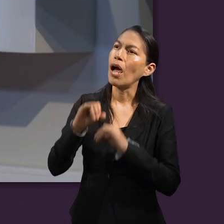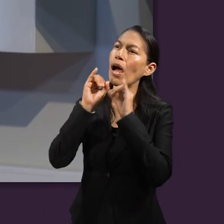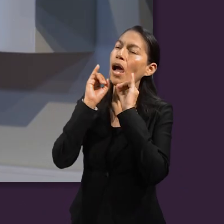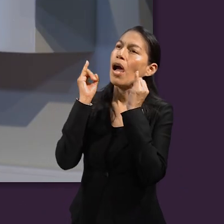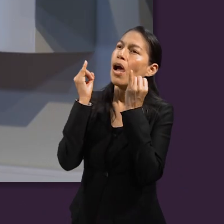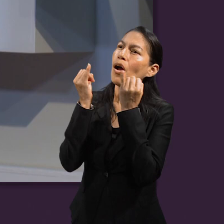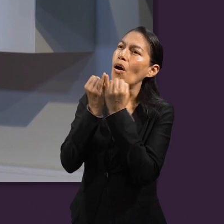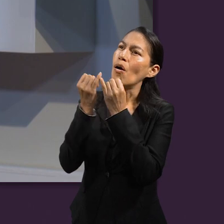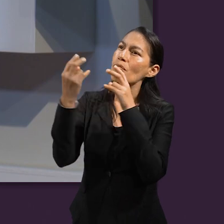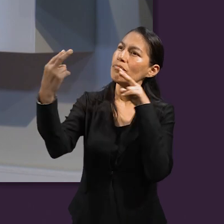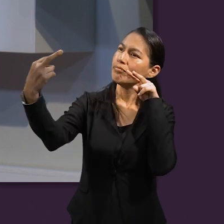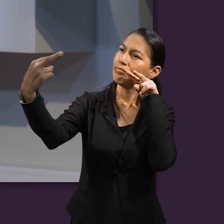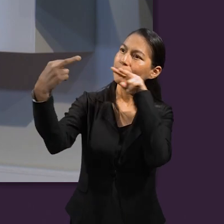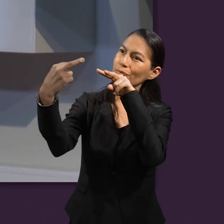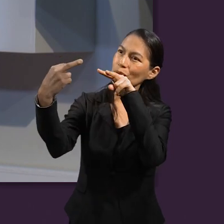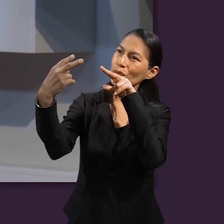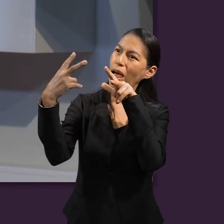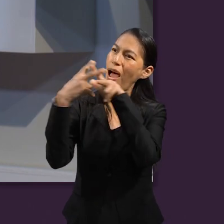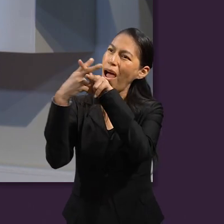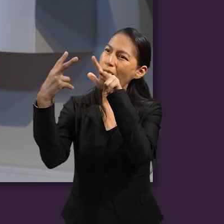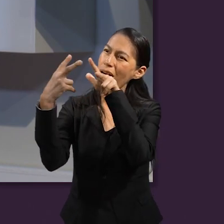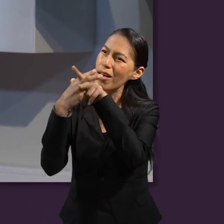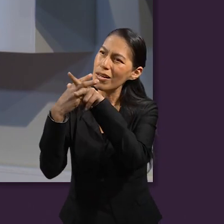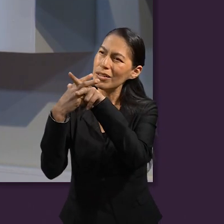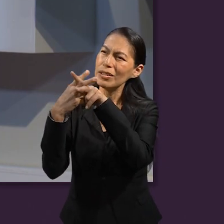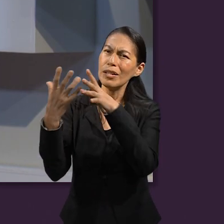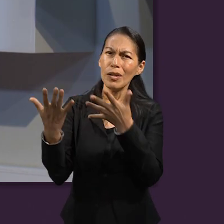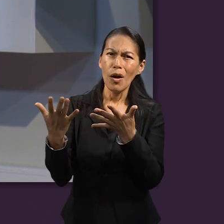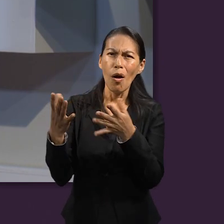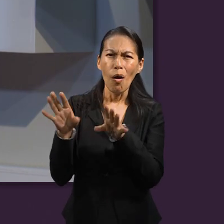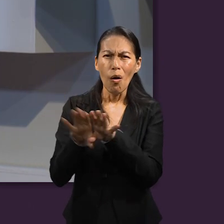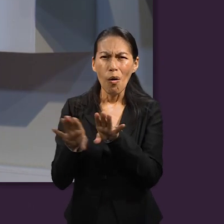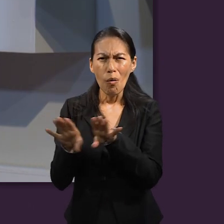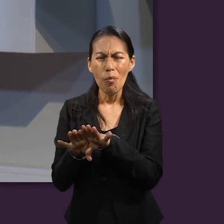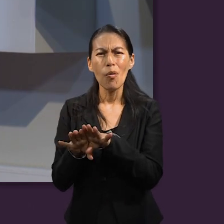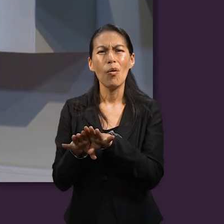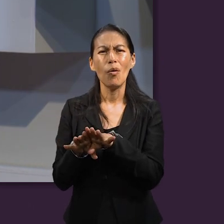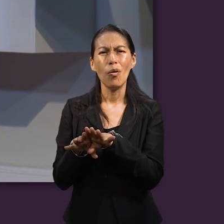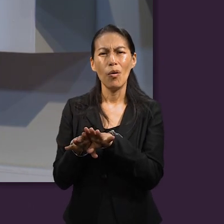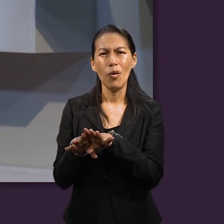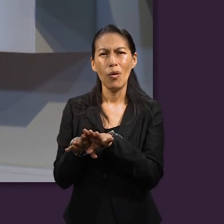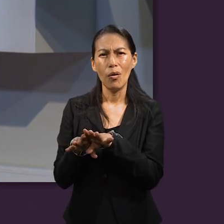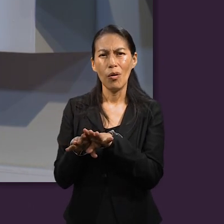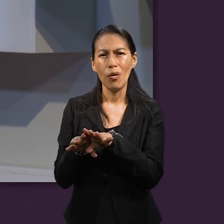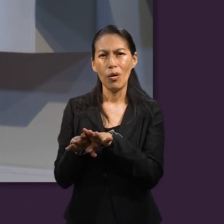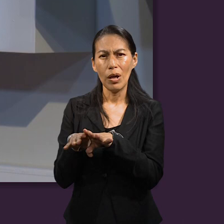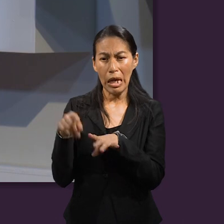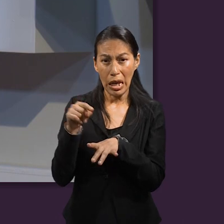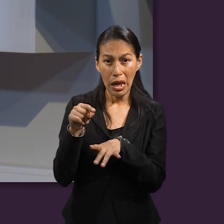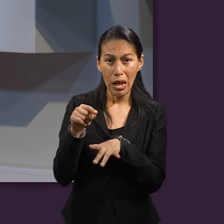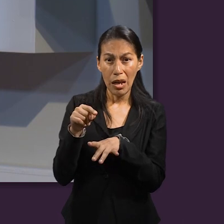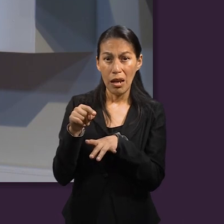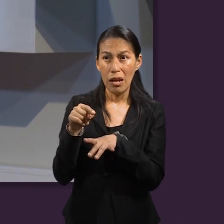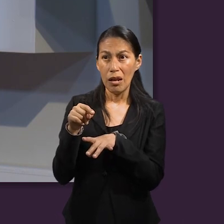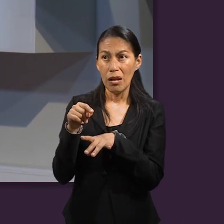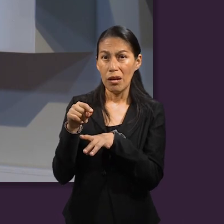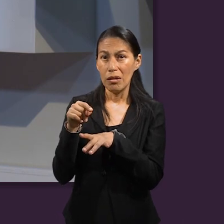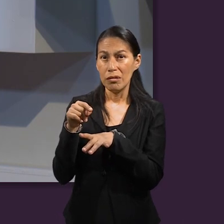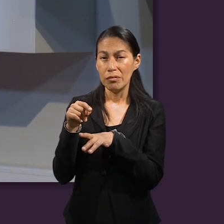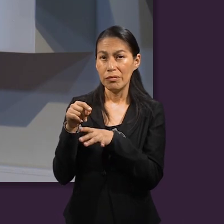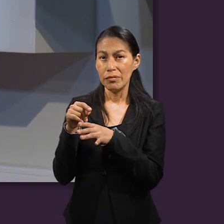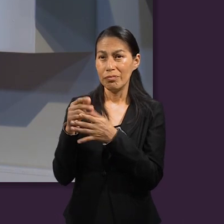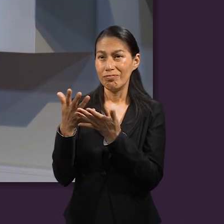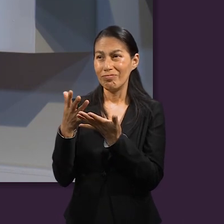y haberlo visto cara a cara enfrentarse con su descendencia que lo había olvidado al gran creador